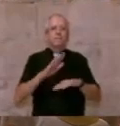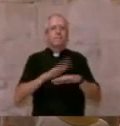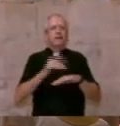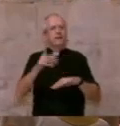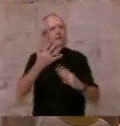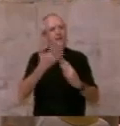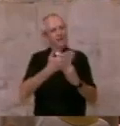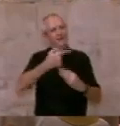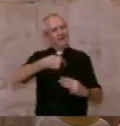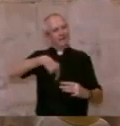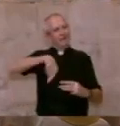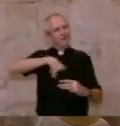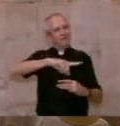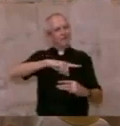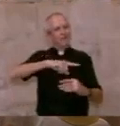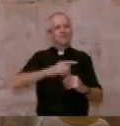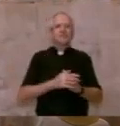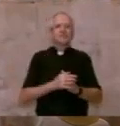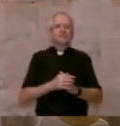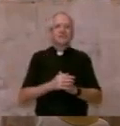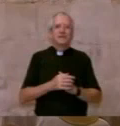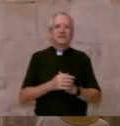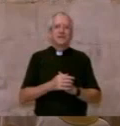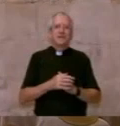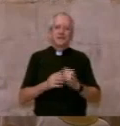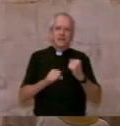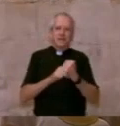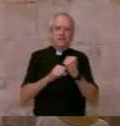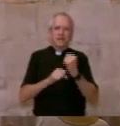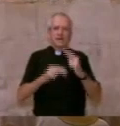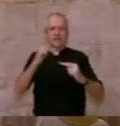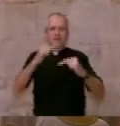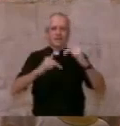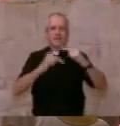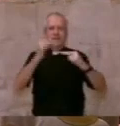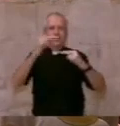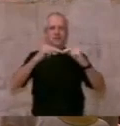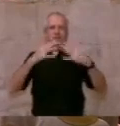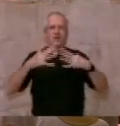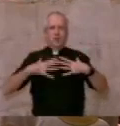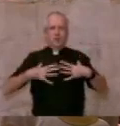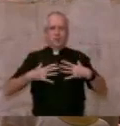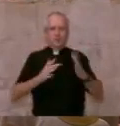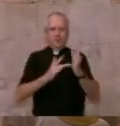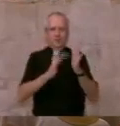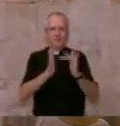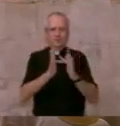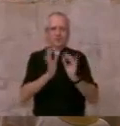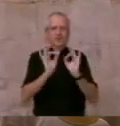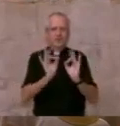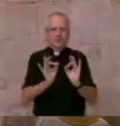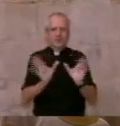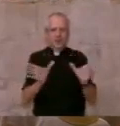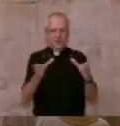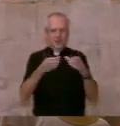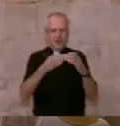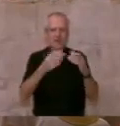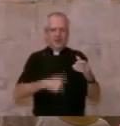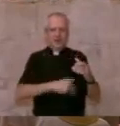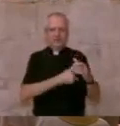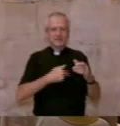Porque entre nosotros para que entre nosotros trabaje en la edificación del cuerpo de Cristo, que es su